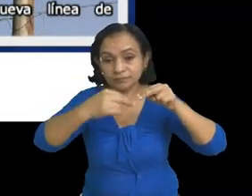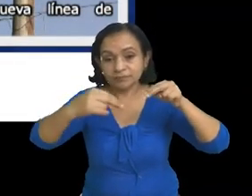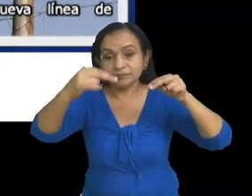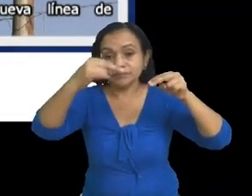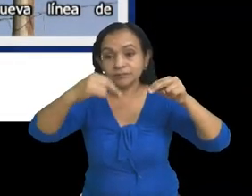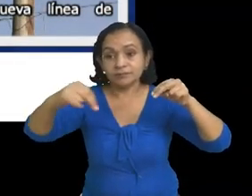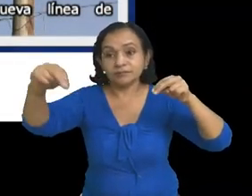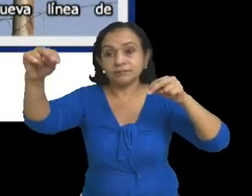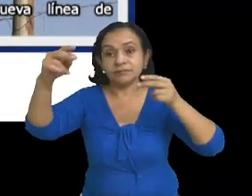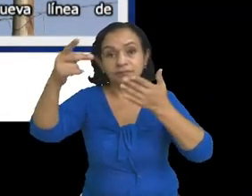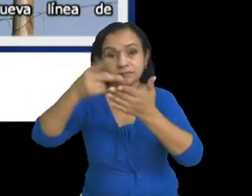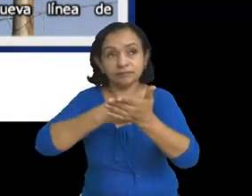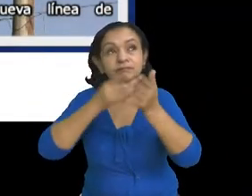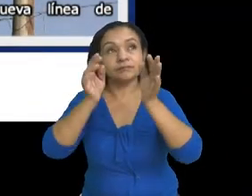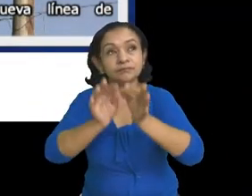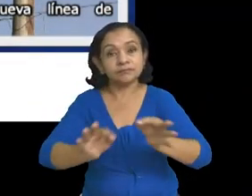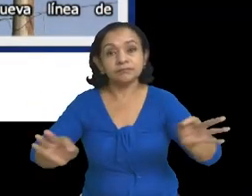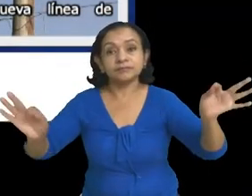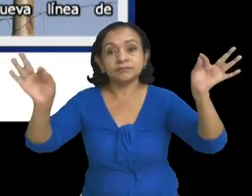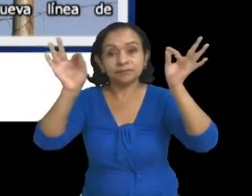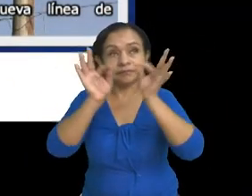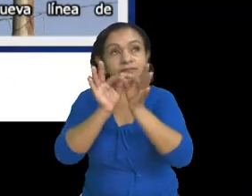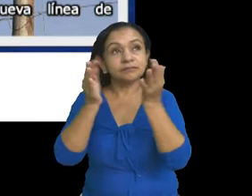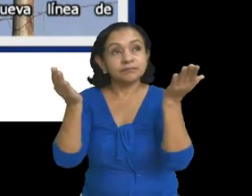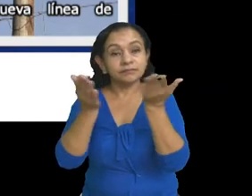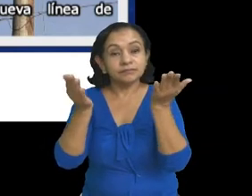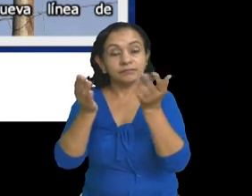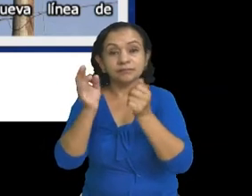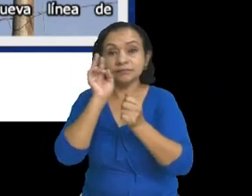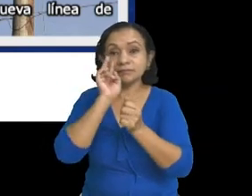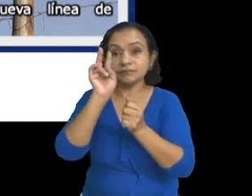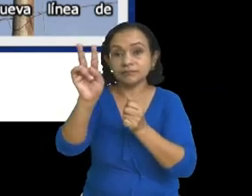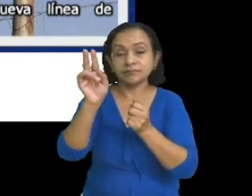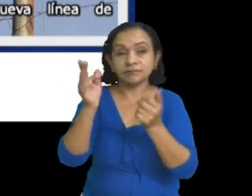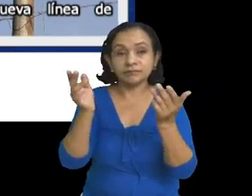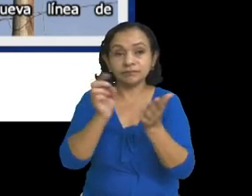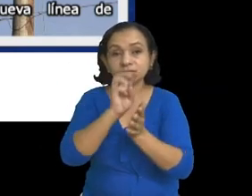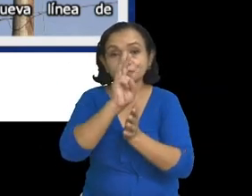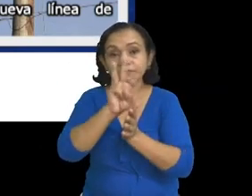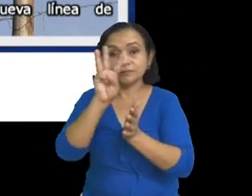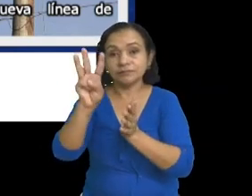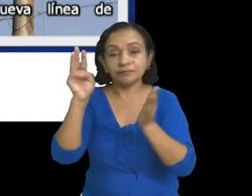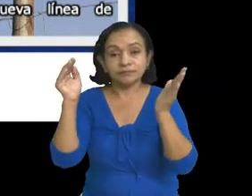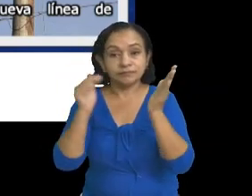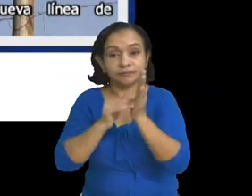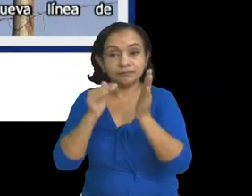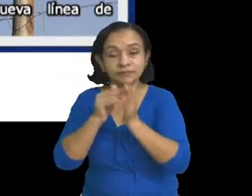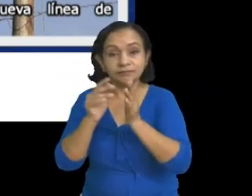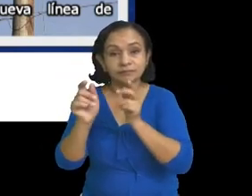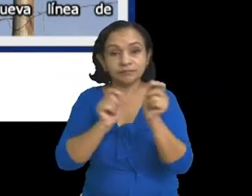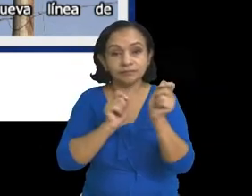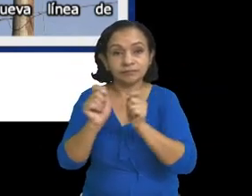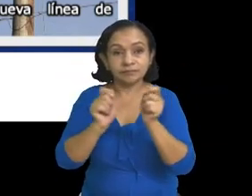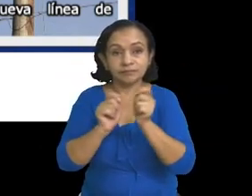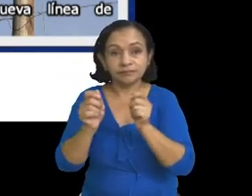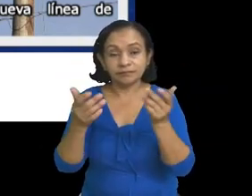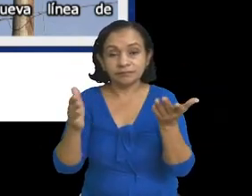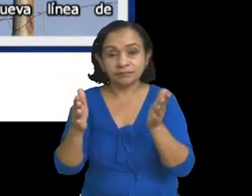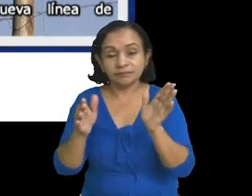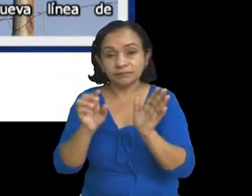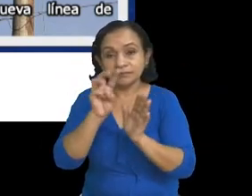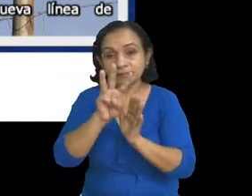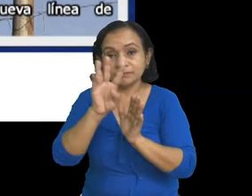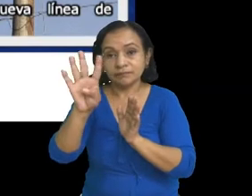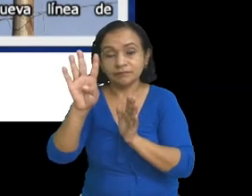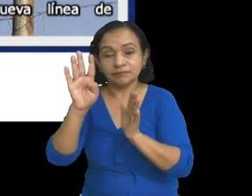Ese es un proyecto bastante importante. ¿Qué es lo que está en pantalla? 33 millones de dólares, casi 34